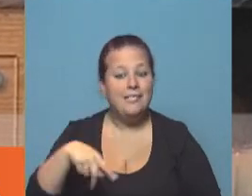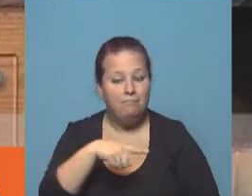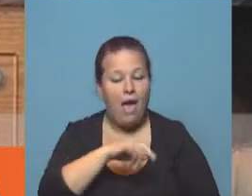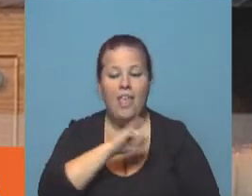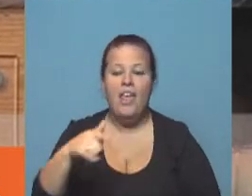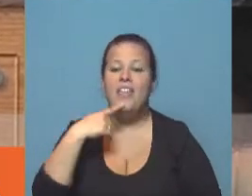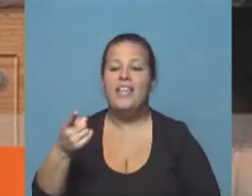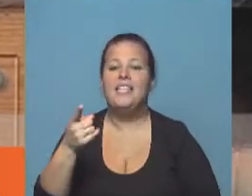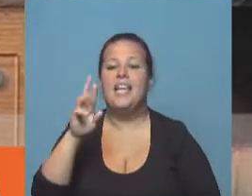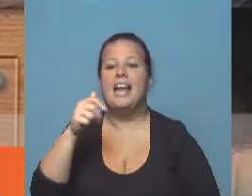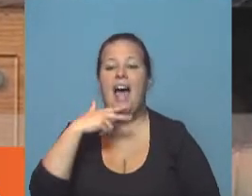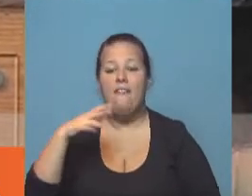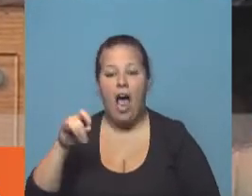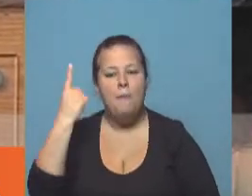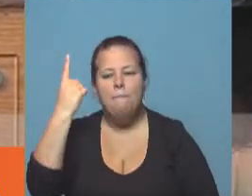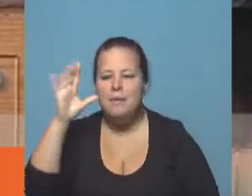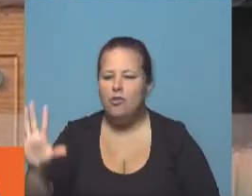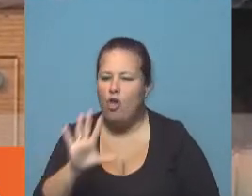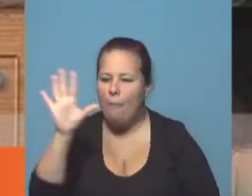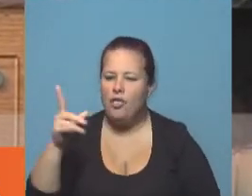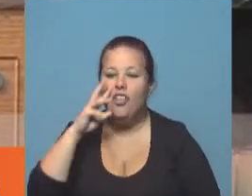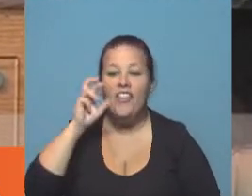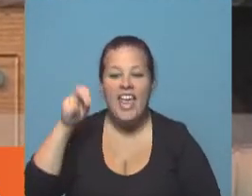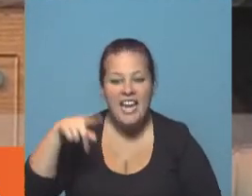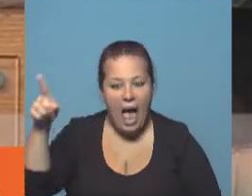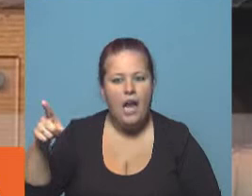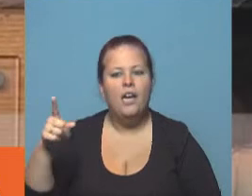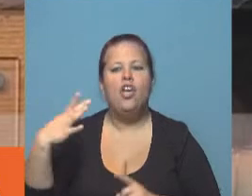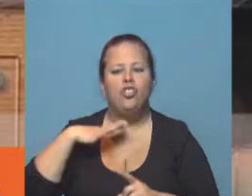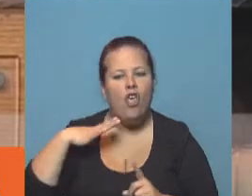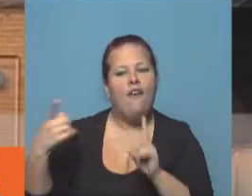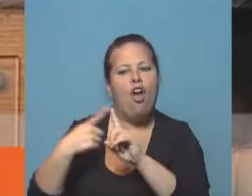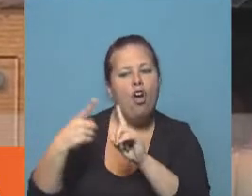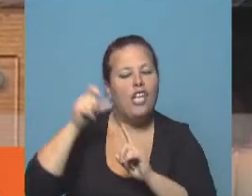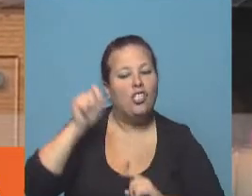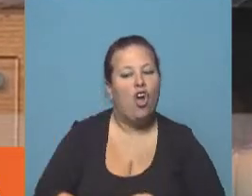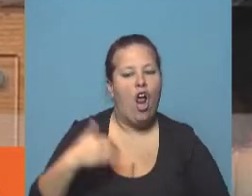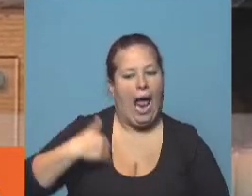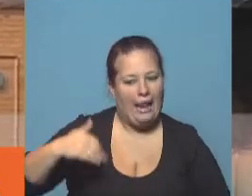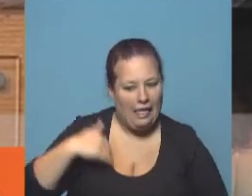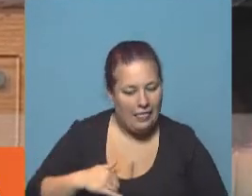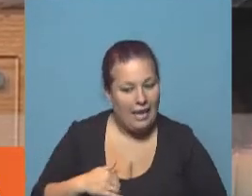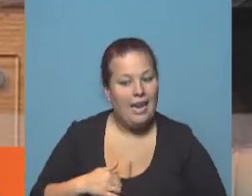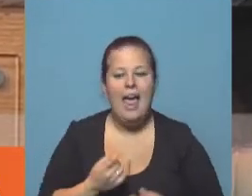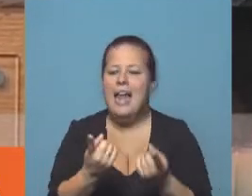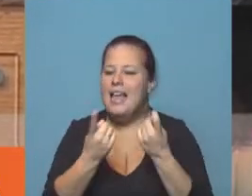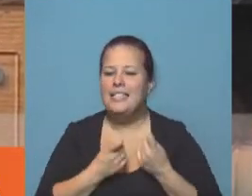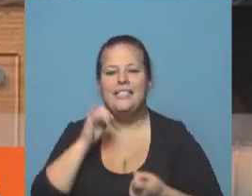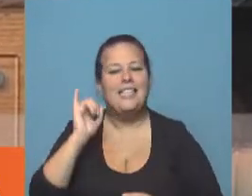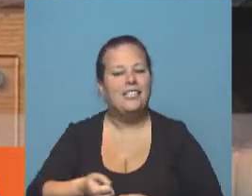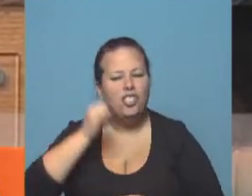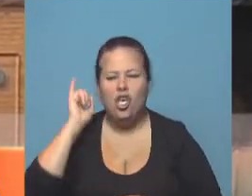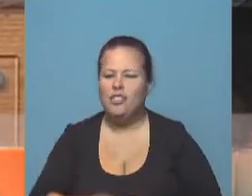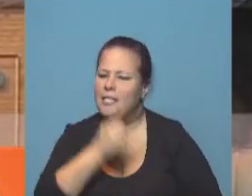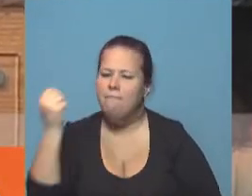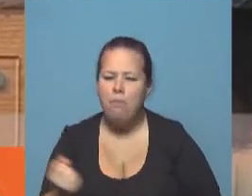dijo que Rabbani, el principal sospechoso iraní, sigue en contacto con elementos locales. Es necesario e